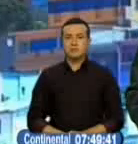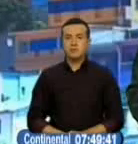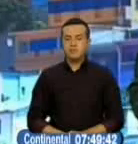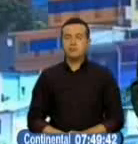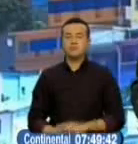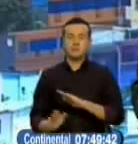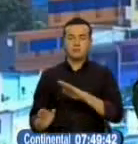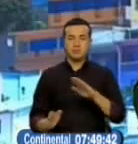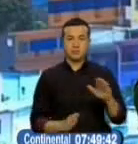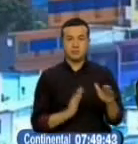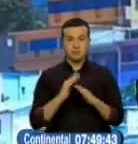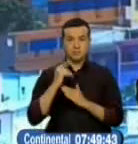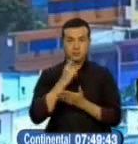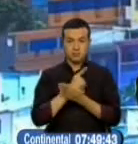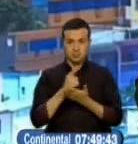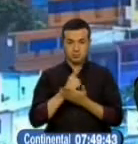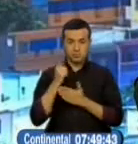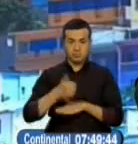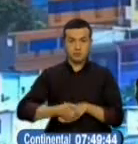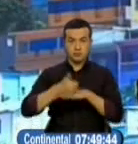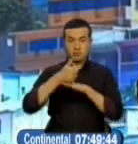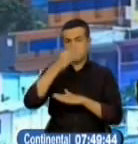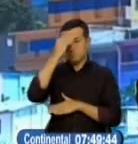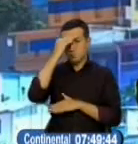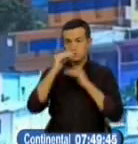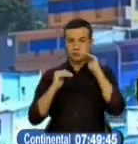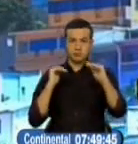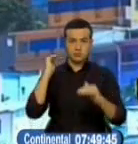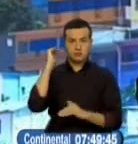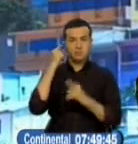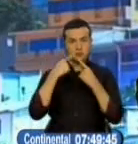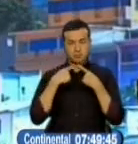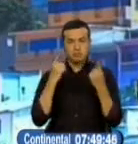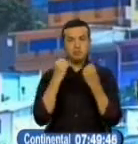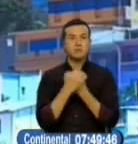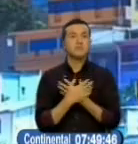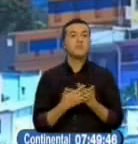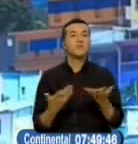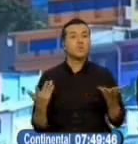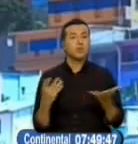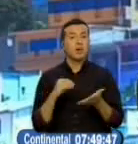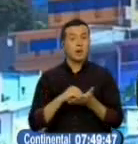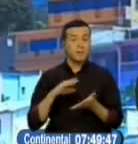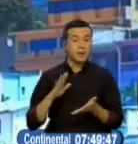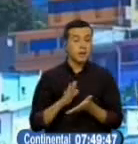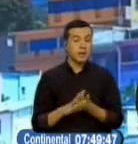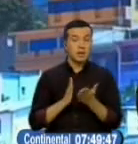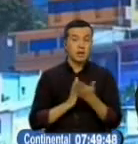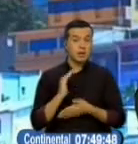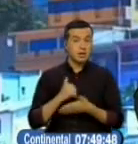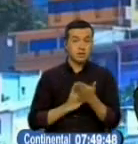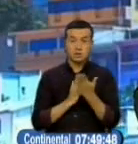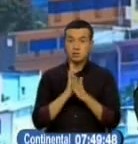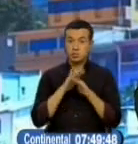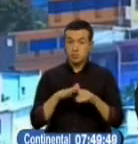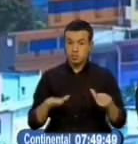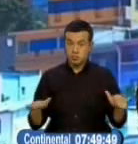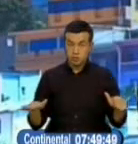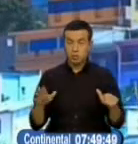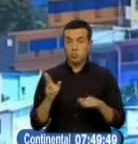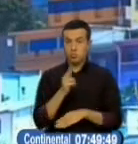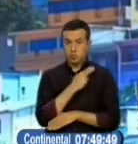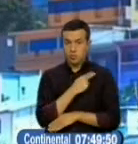Vamos con otros temas. En las próximas semanas, las autoridades de educación superior anunciarán los mecanismos que aplicarán para implementar el acceso de estudiantes a